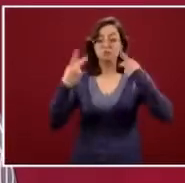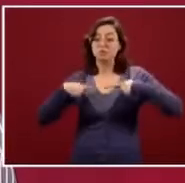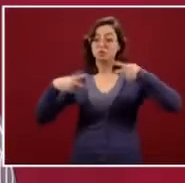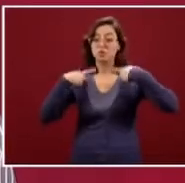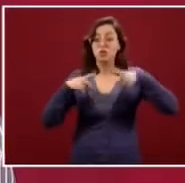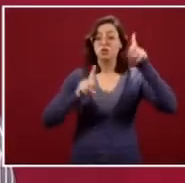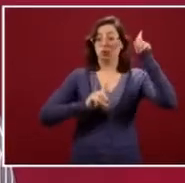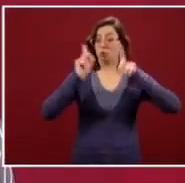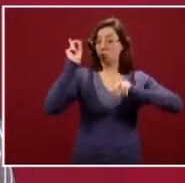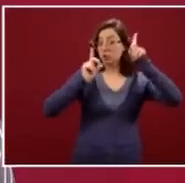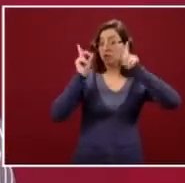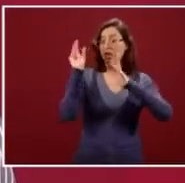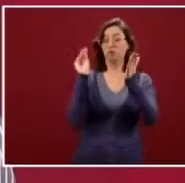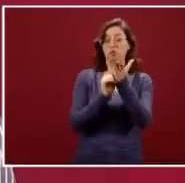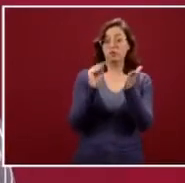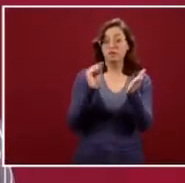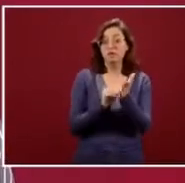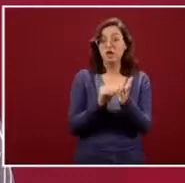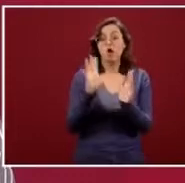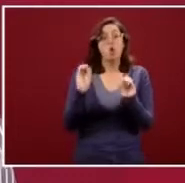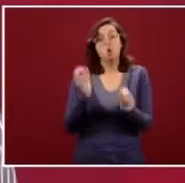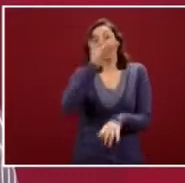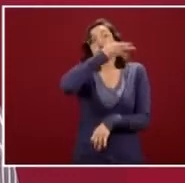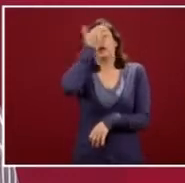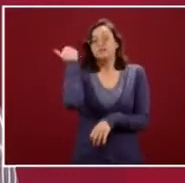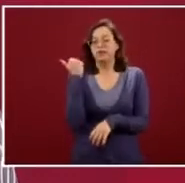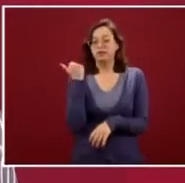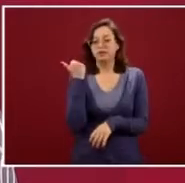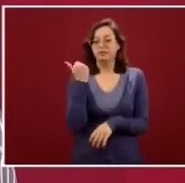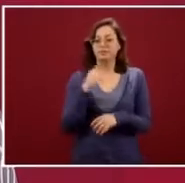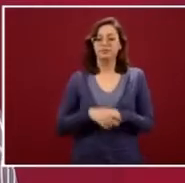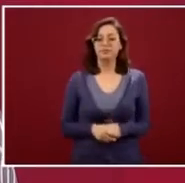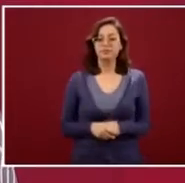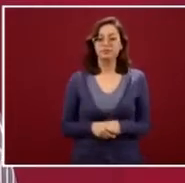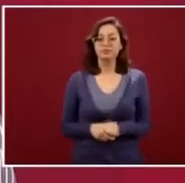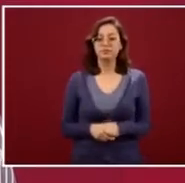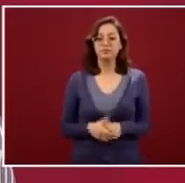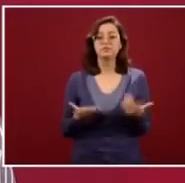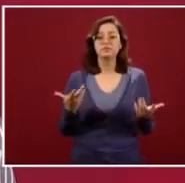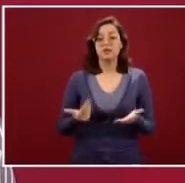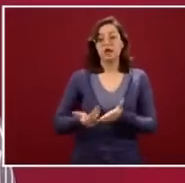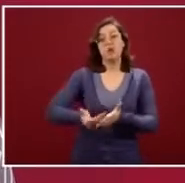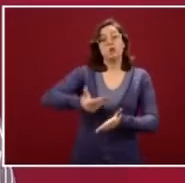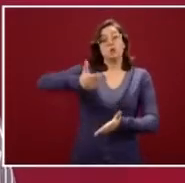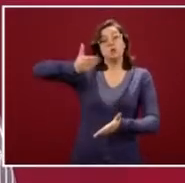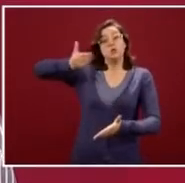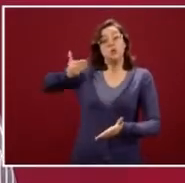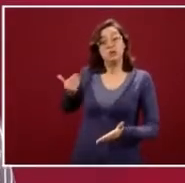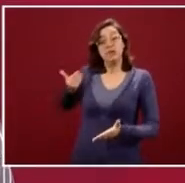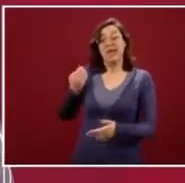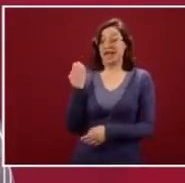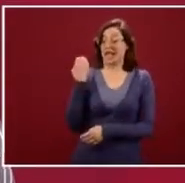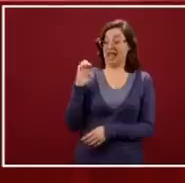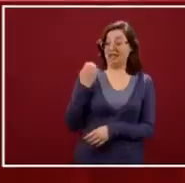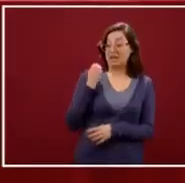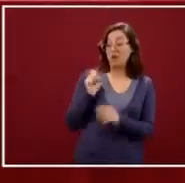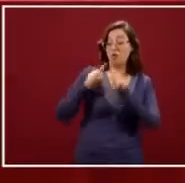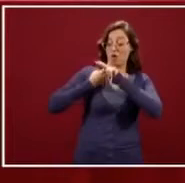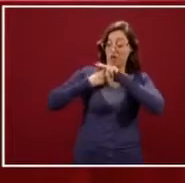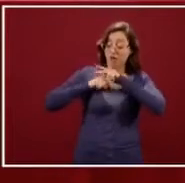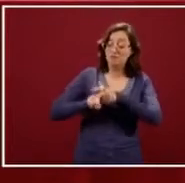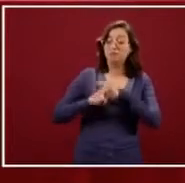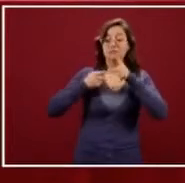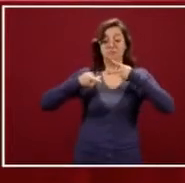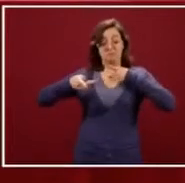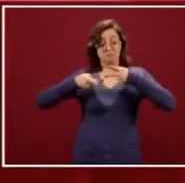quisiera no darse por enterado. Desde que inició la fase de preparación, estamos hablando de enero,